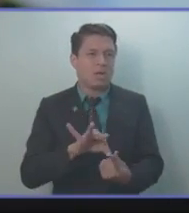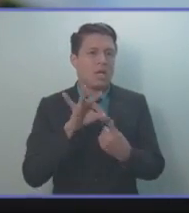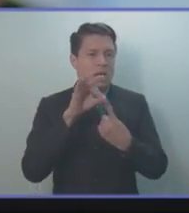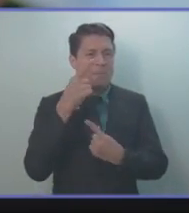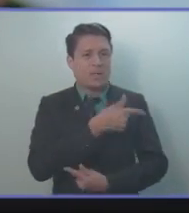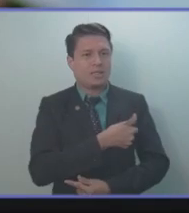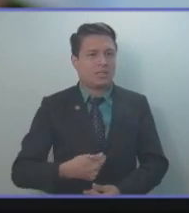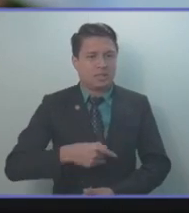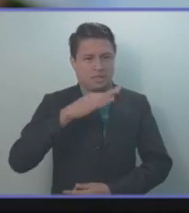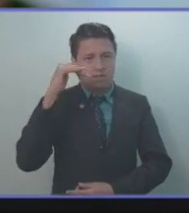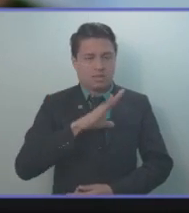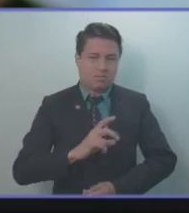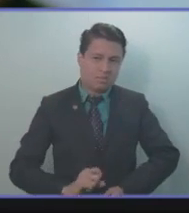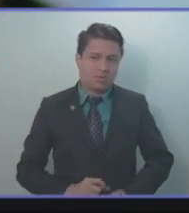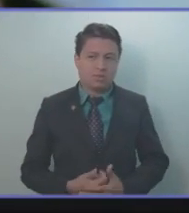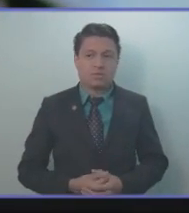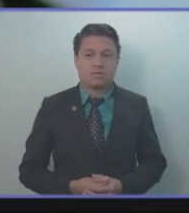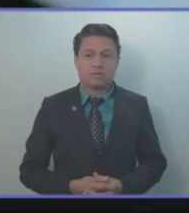de